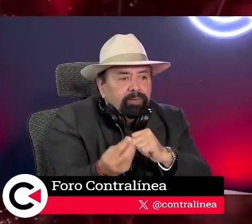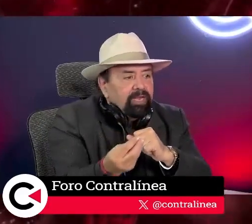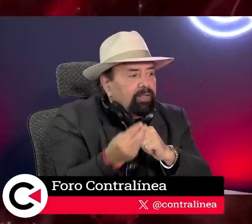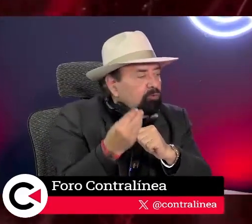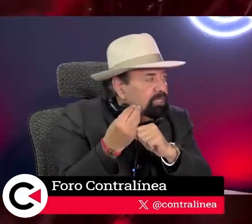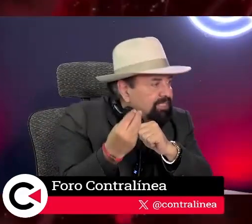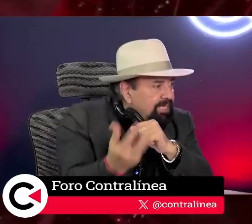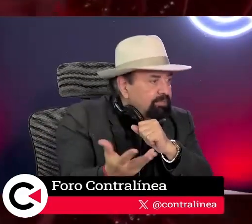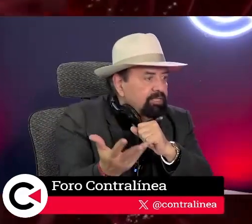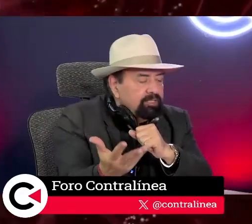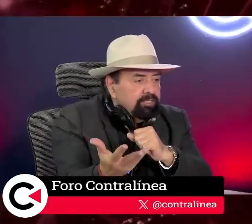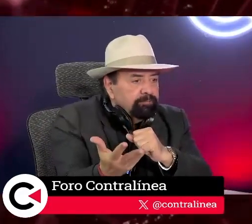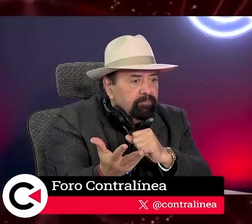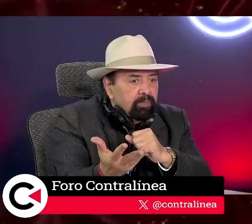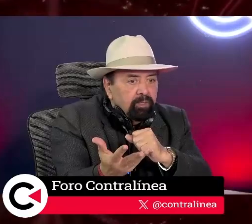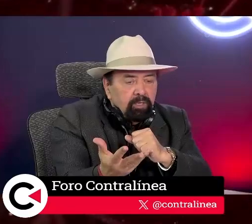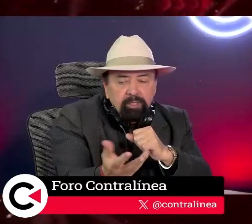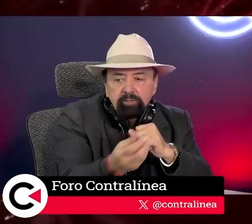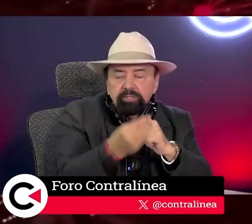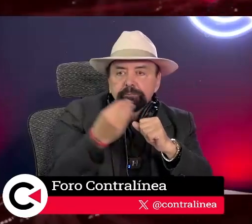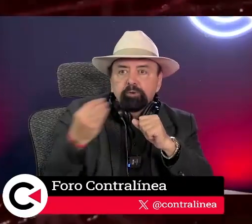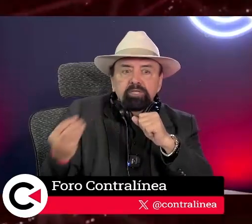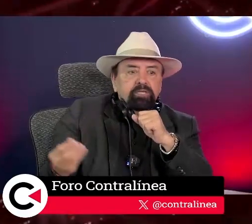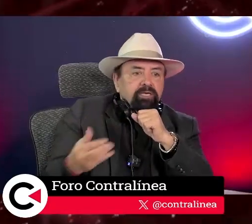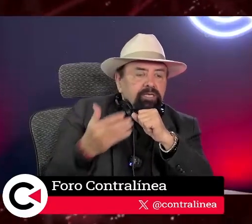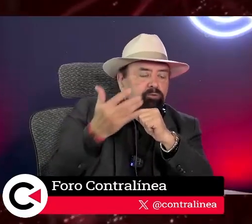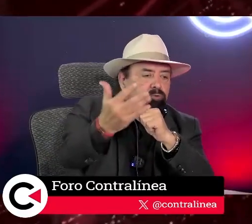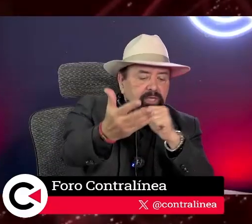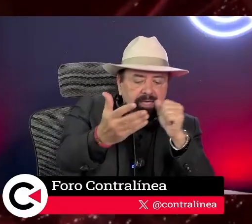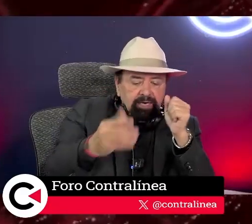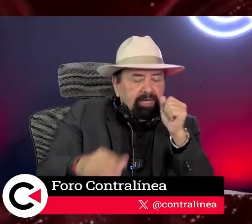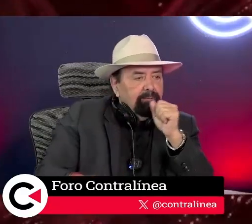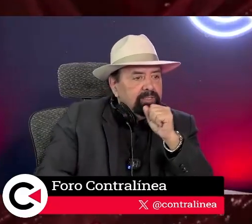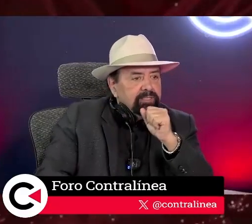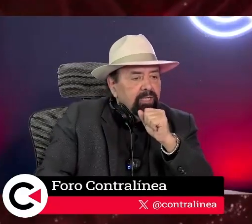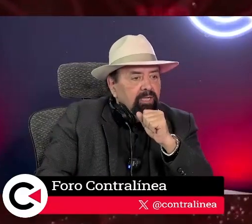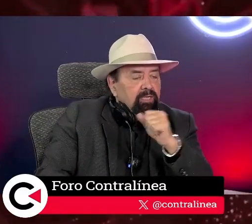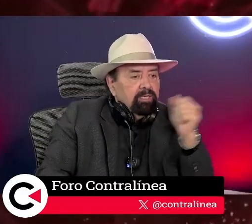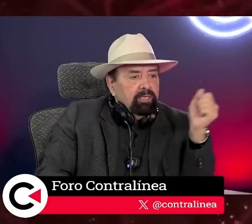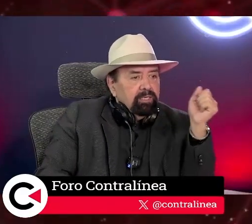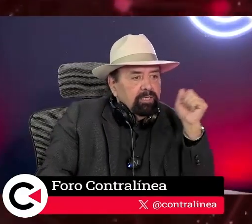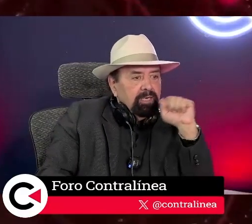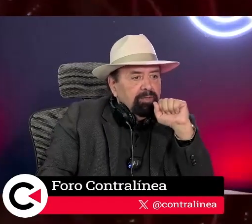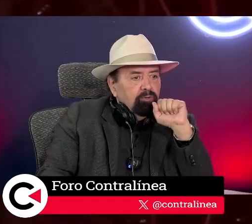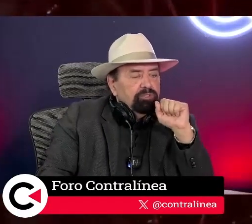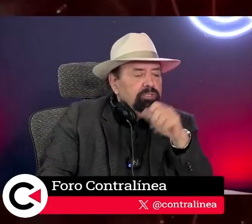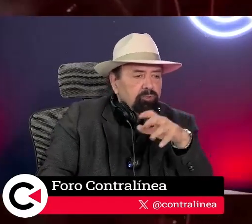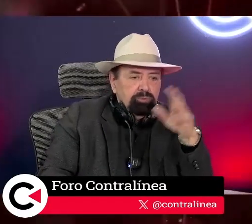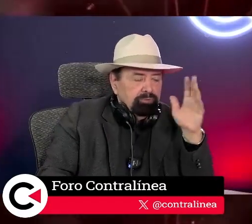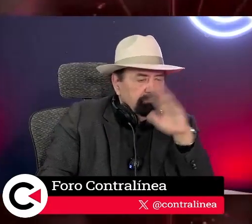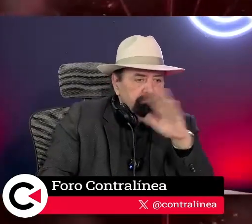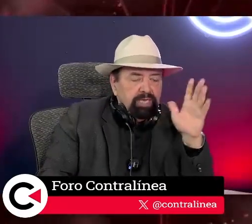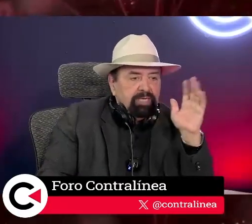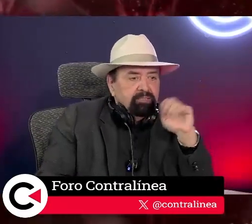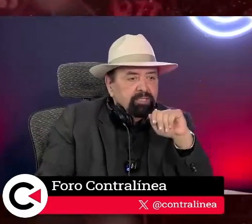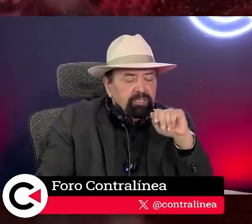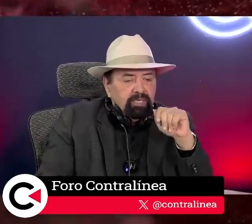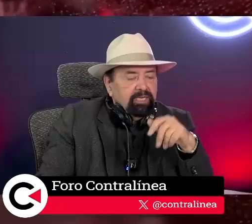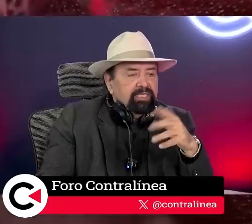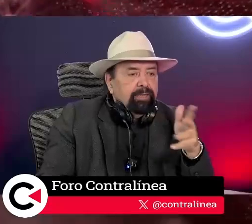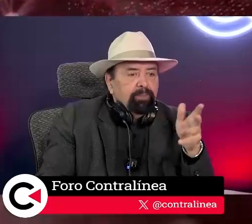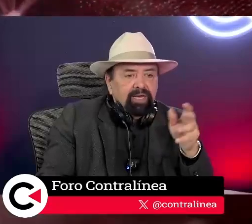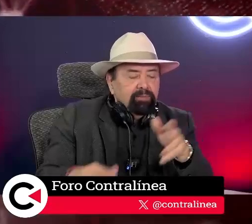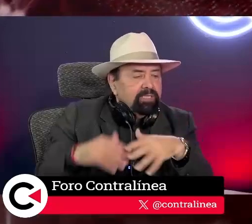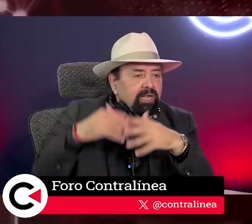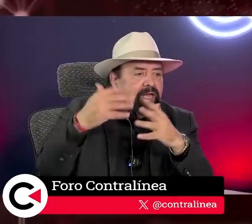llegaban a comprar adolescentes. Entonces, por internet tú encargabas la dosis o la cantidad